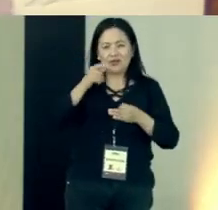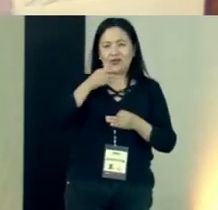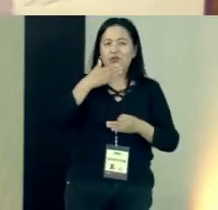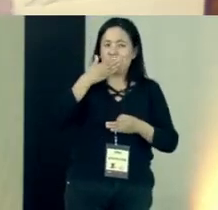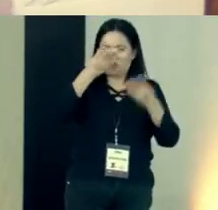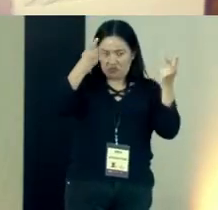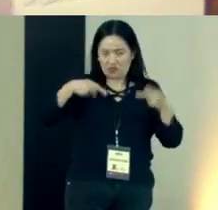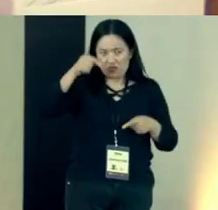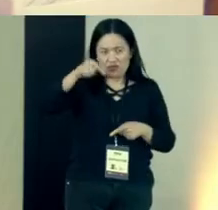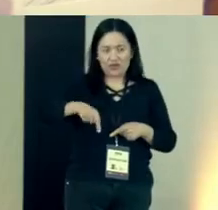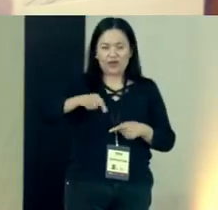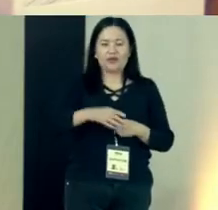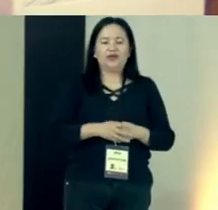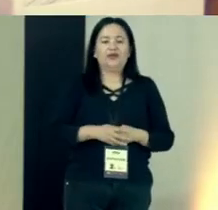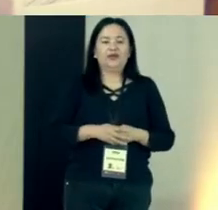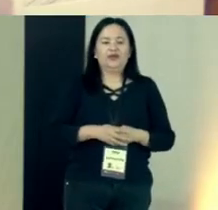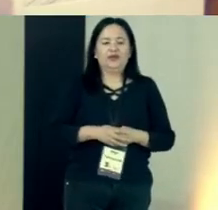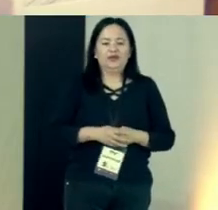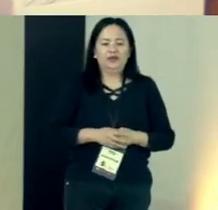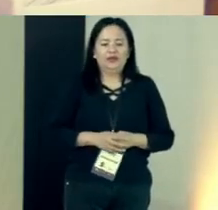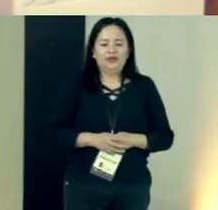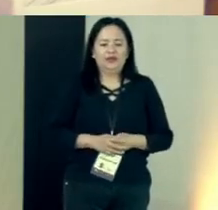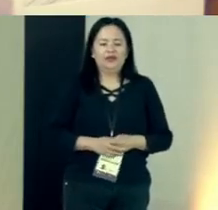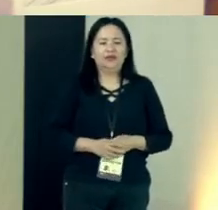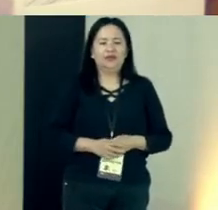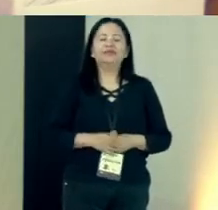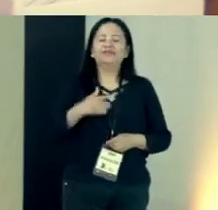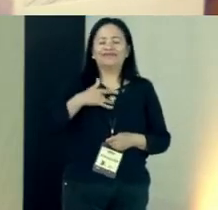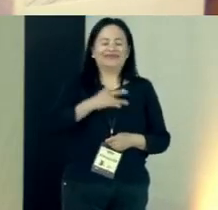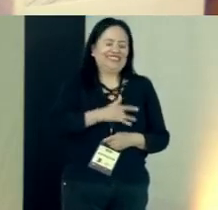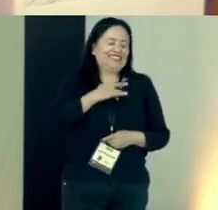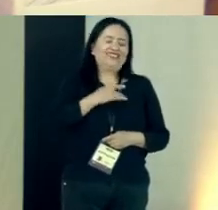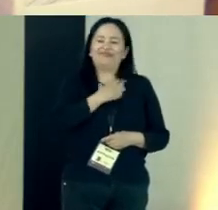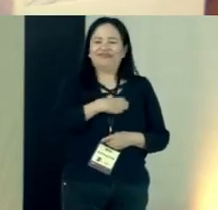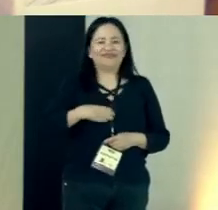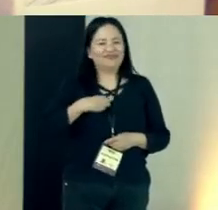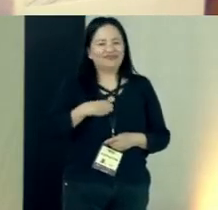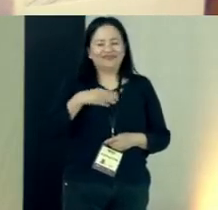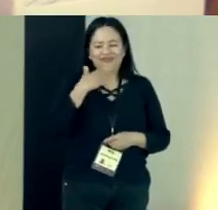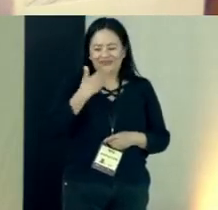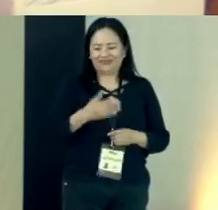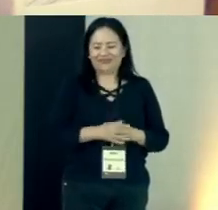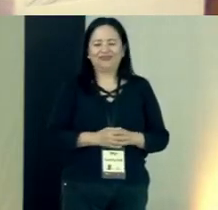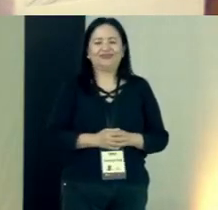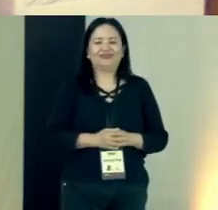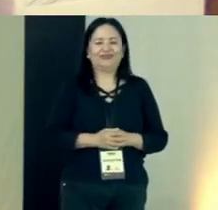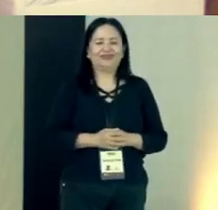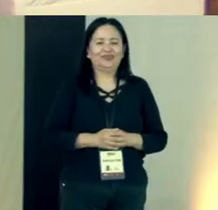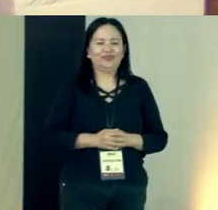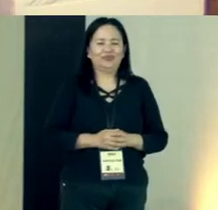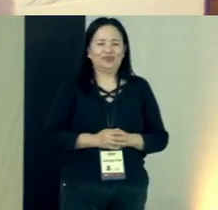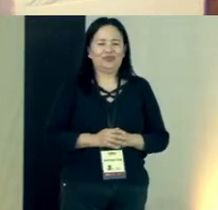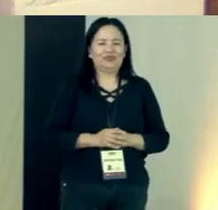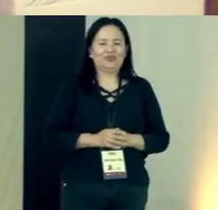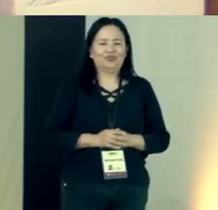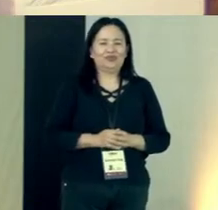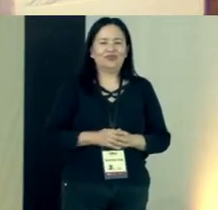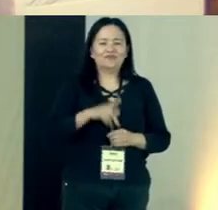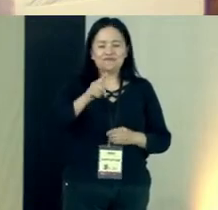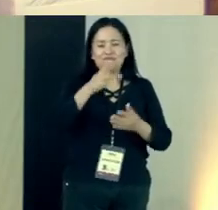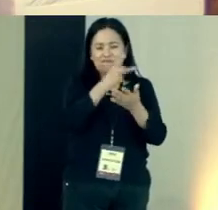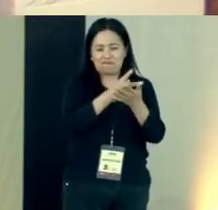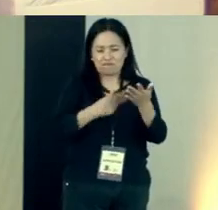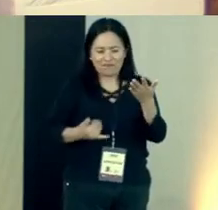aquí a compartir este momento con nosotros. Pues a mí también me emociona mucho que este libro exista, porque tiene como es uno de estos